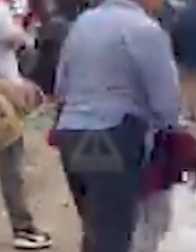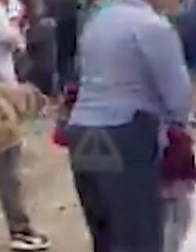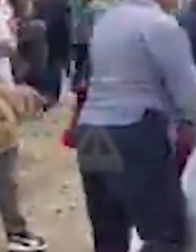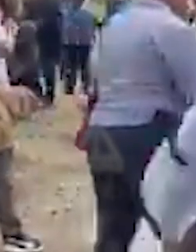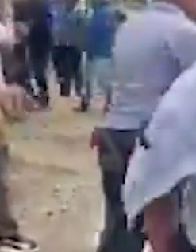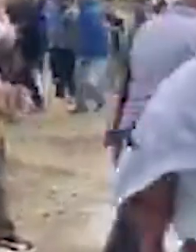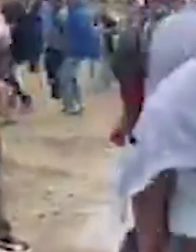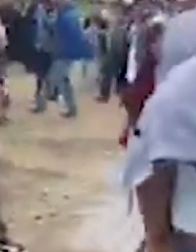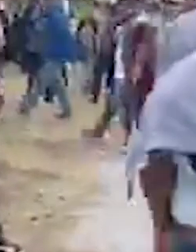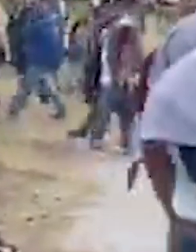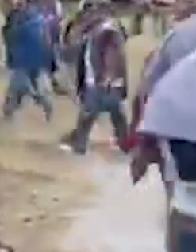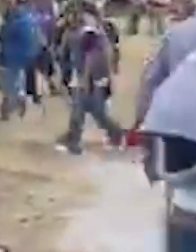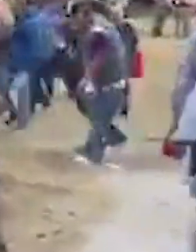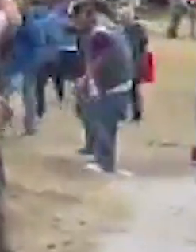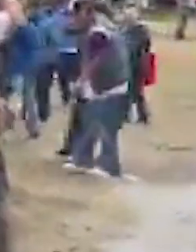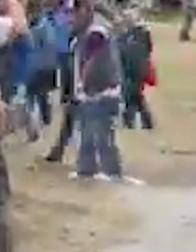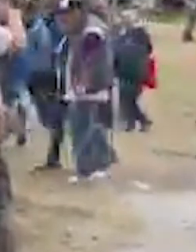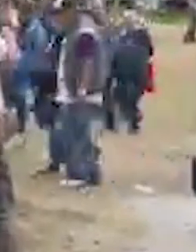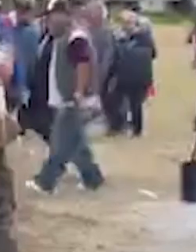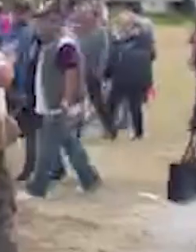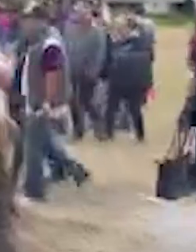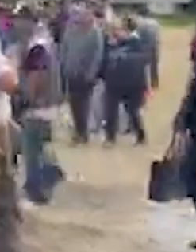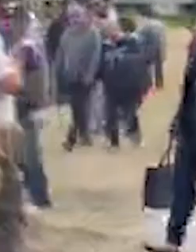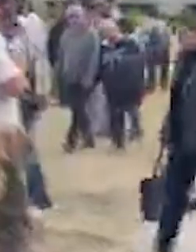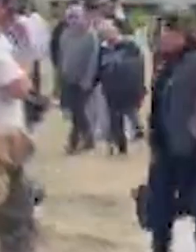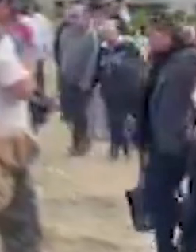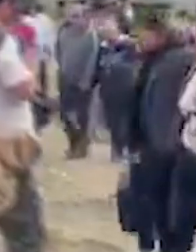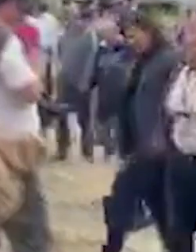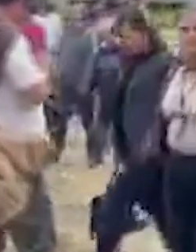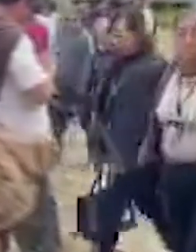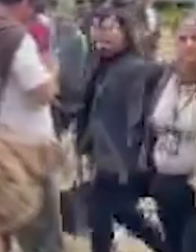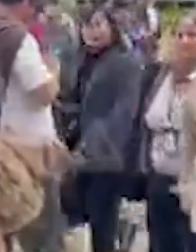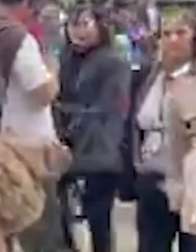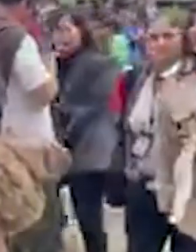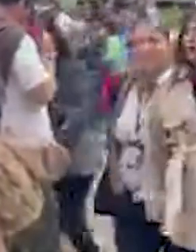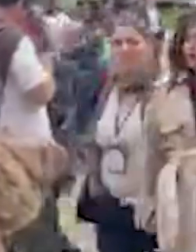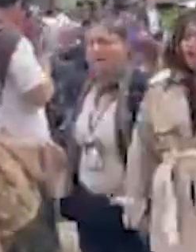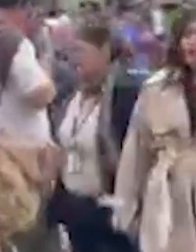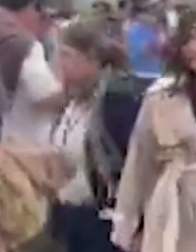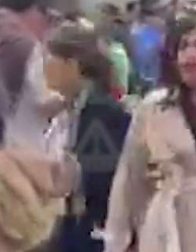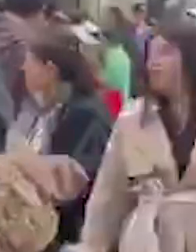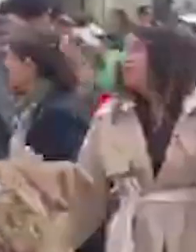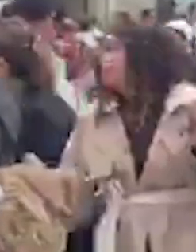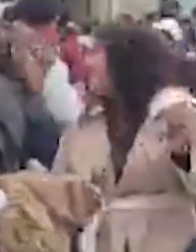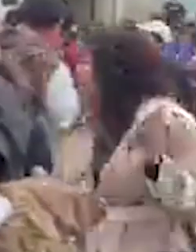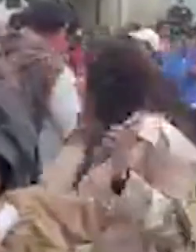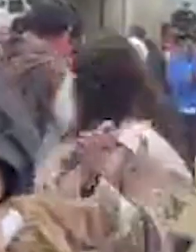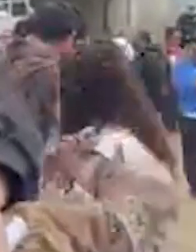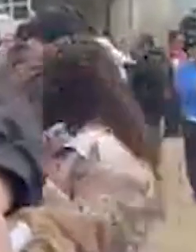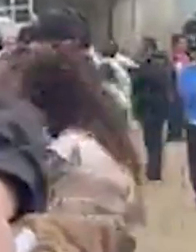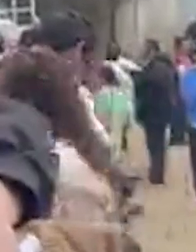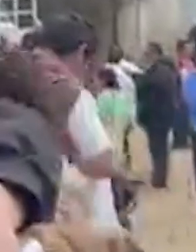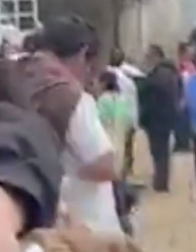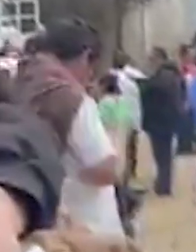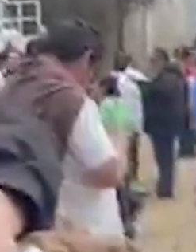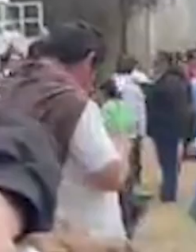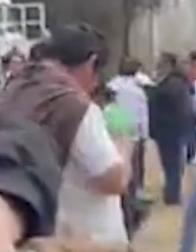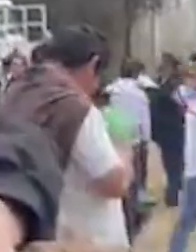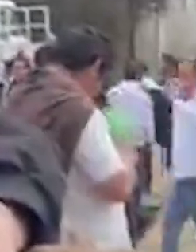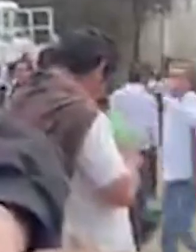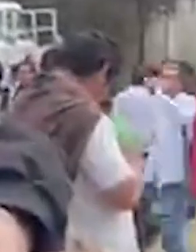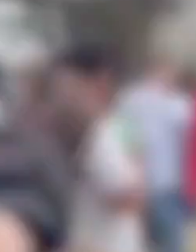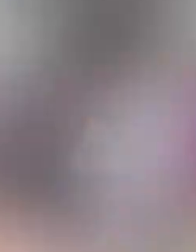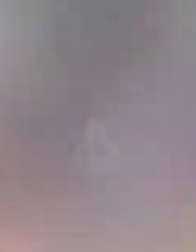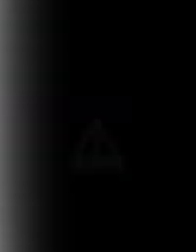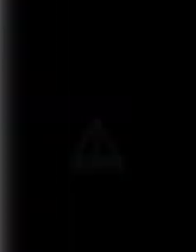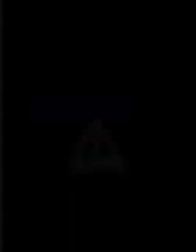Es Adriana, la madre de Adrián Cid Pérez, el encuestador de Morena, que fue sustraído en el municipio de